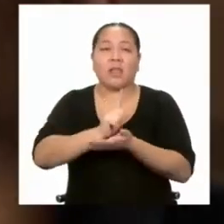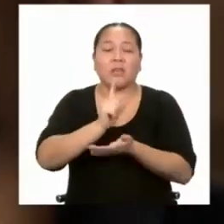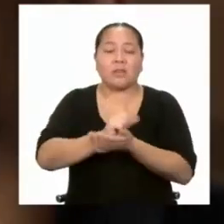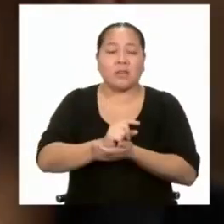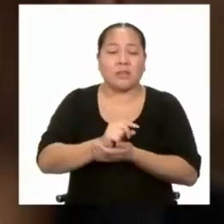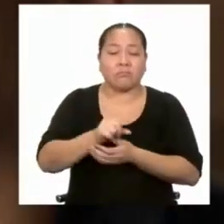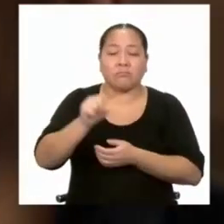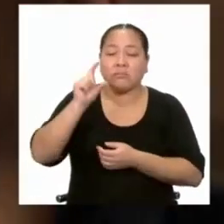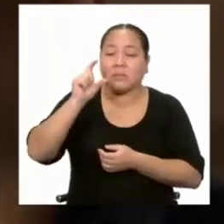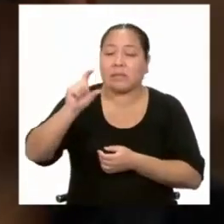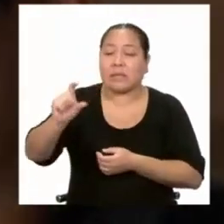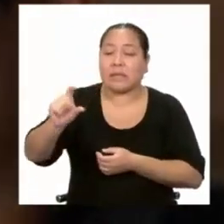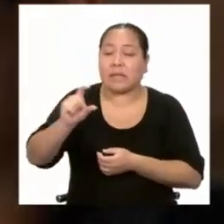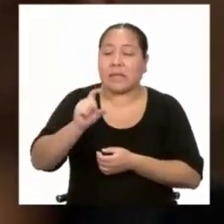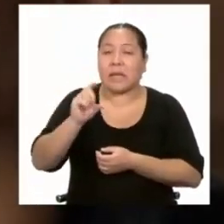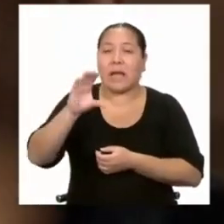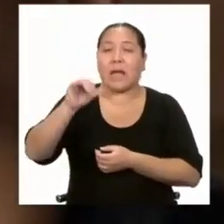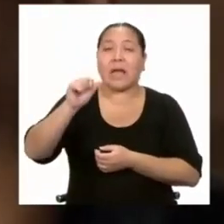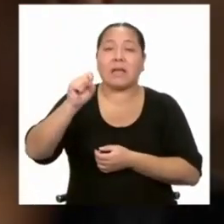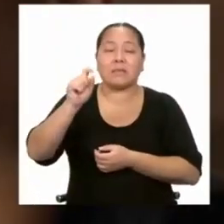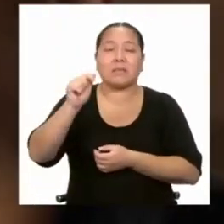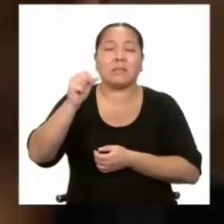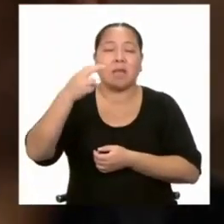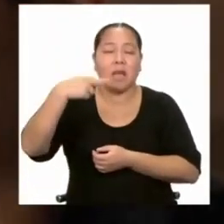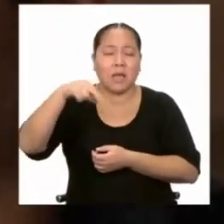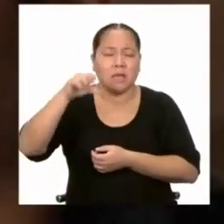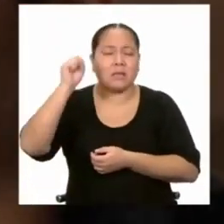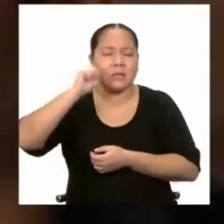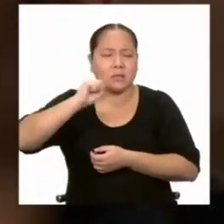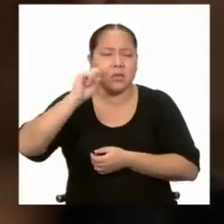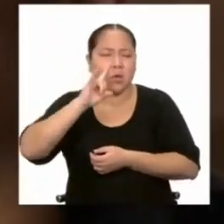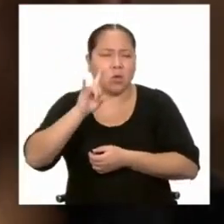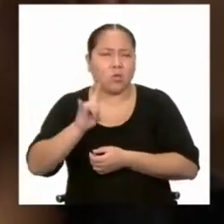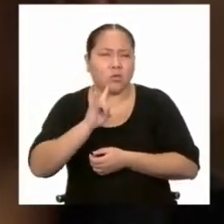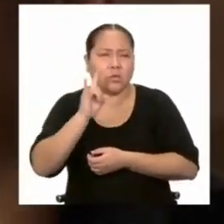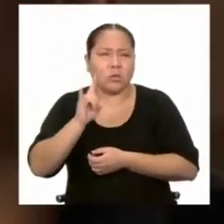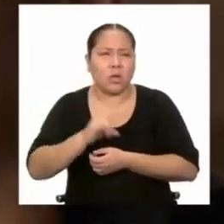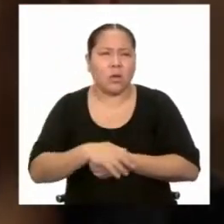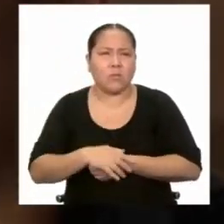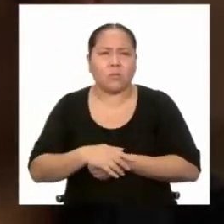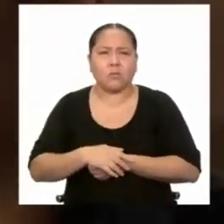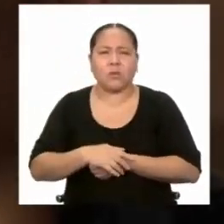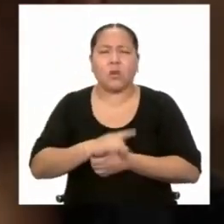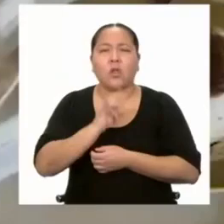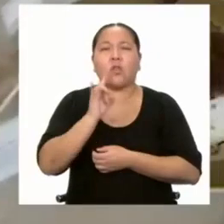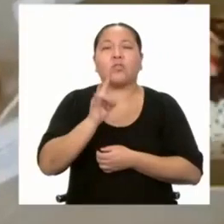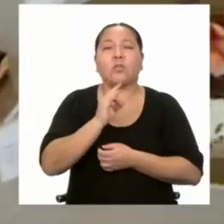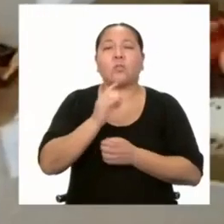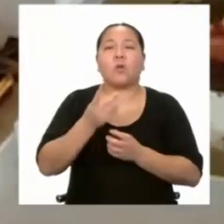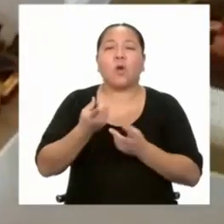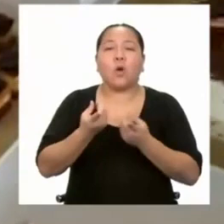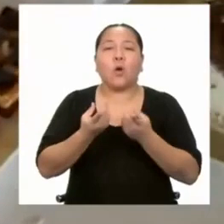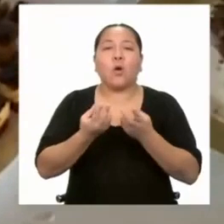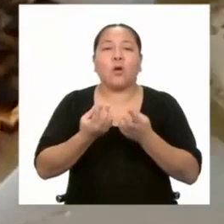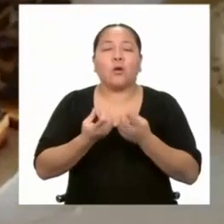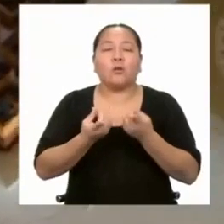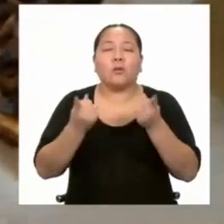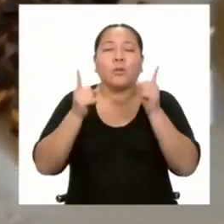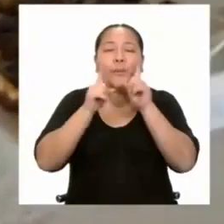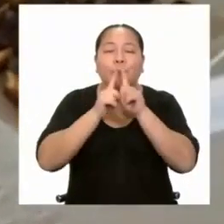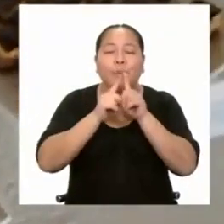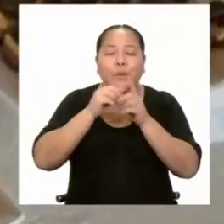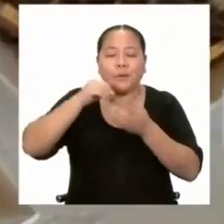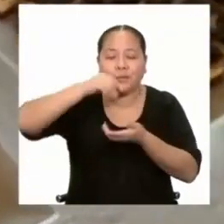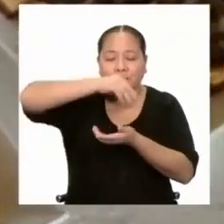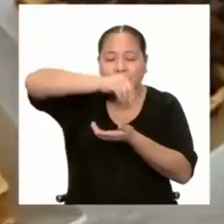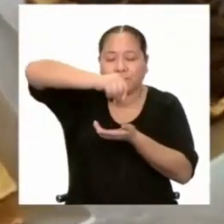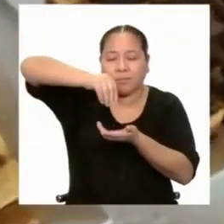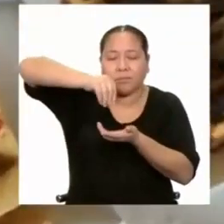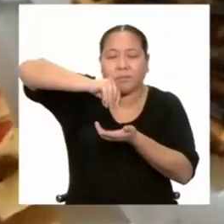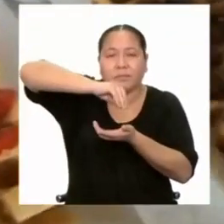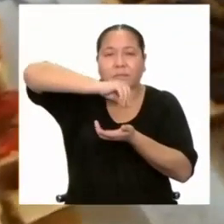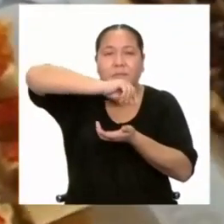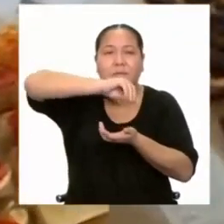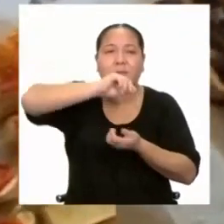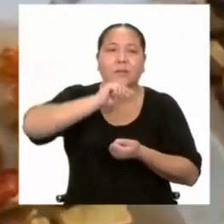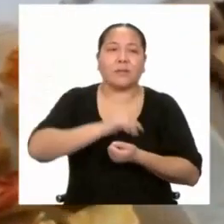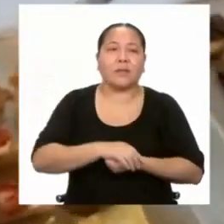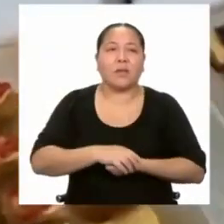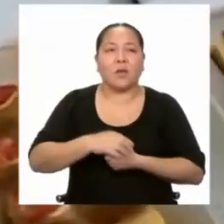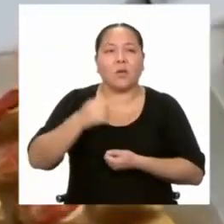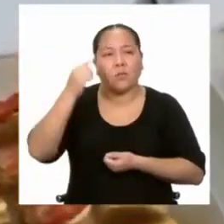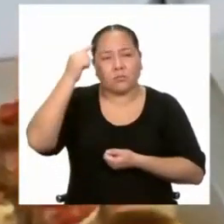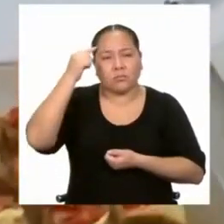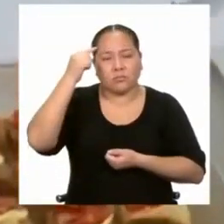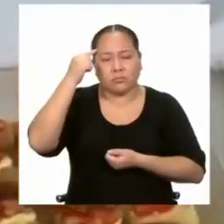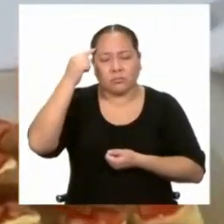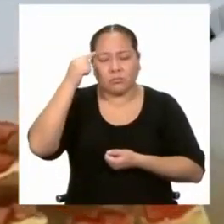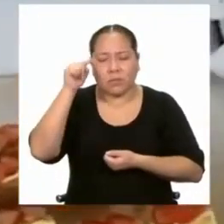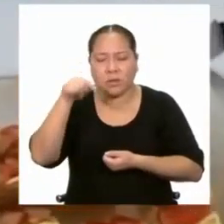castañas sí las usamos en pastelería básicamente, como topping de postres. Creo tanto en estos